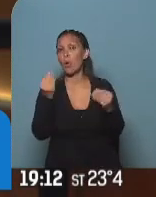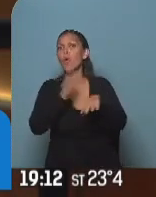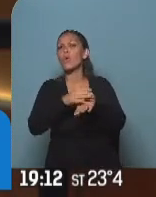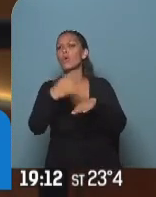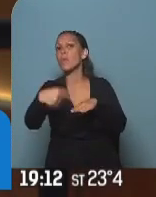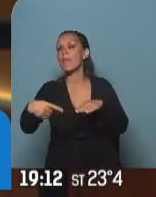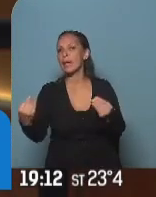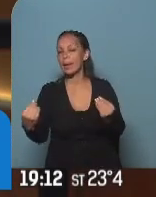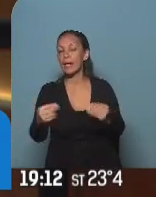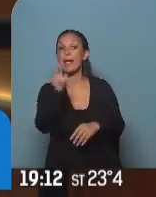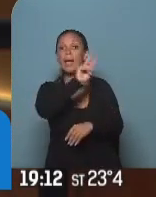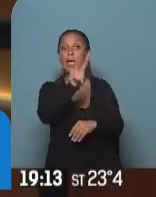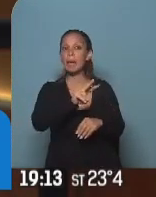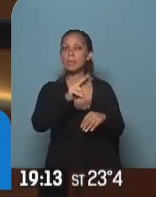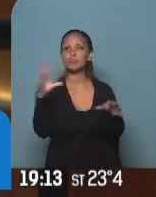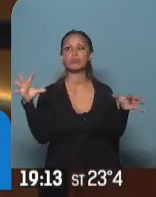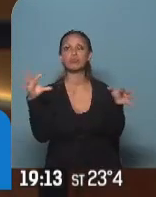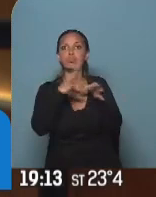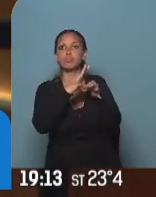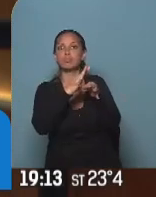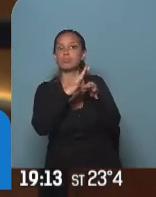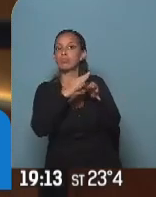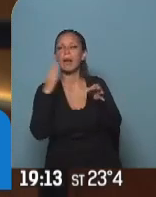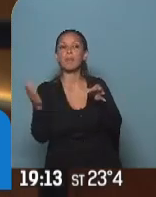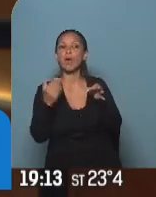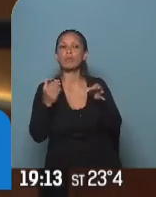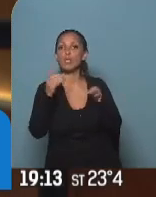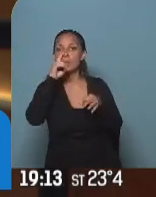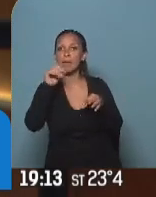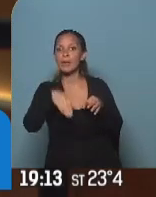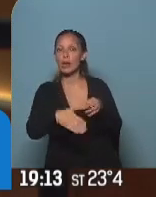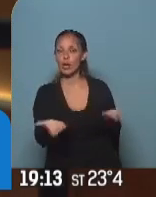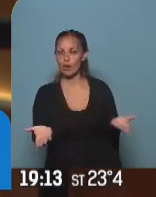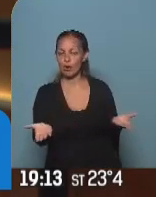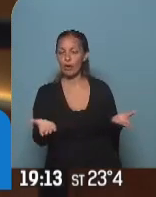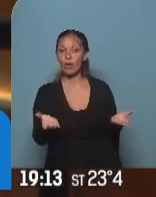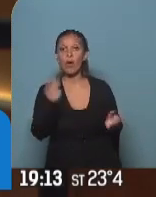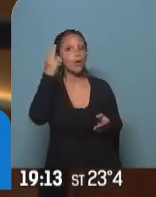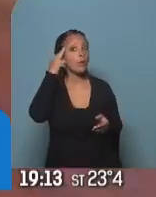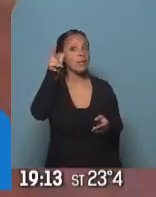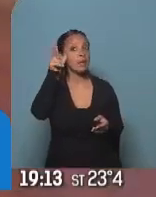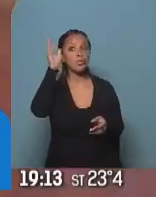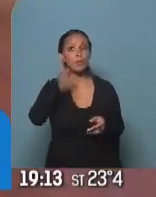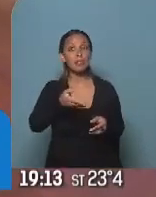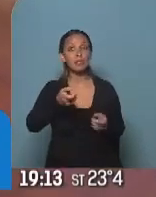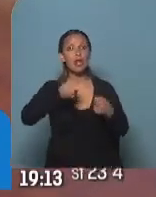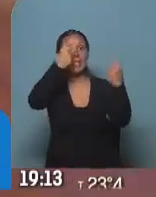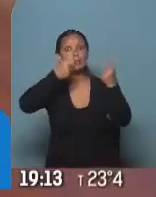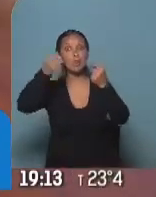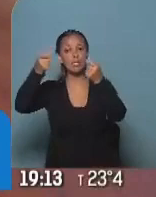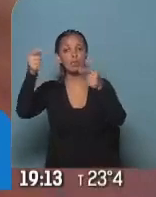que Venezuela depende exclusivamente de la producción petrolera. 98% de las exportaciones